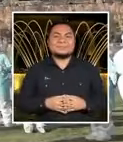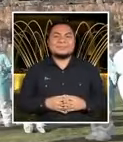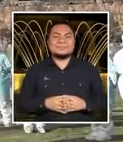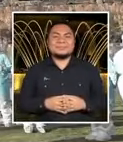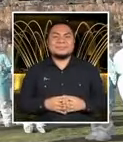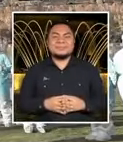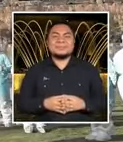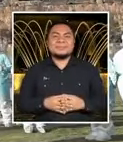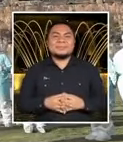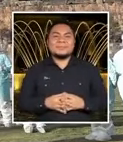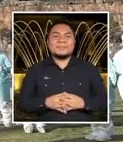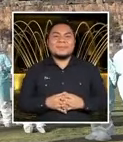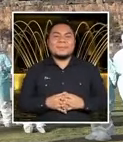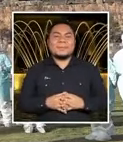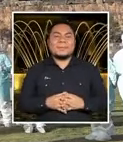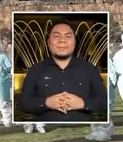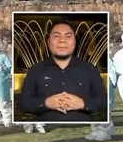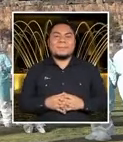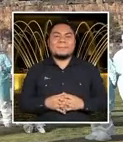Cutimunchisnan,